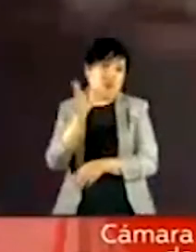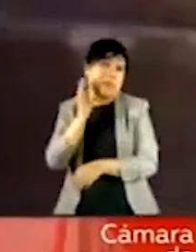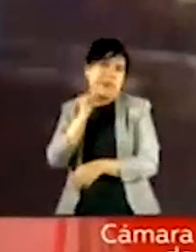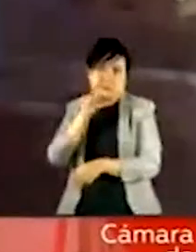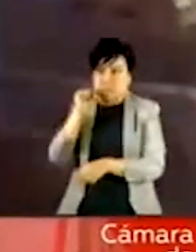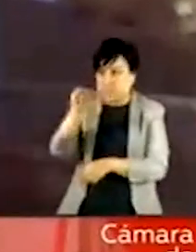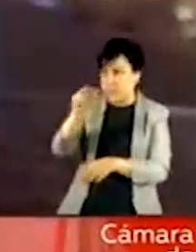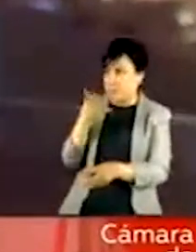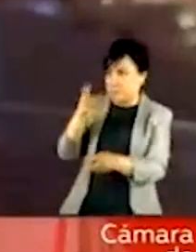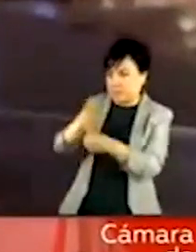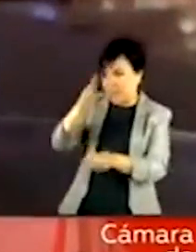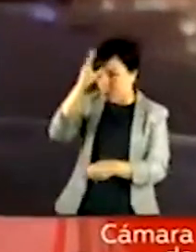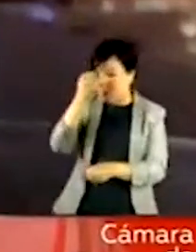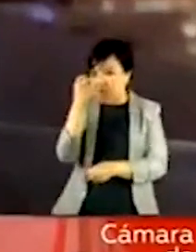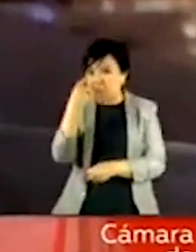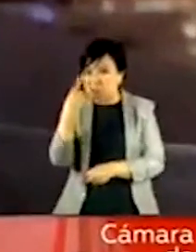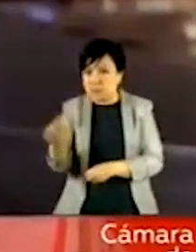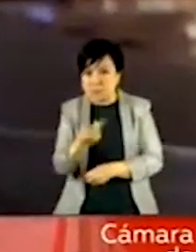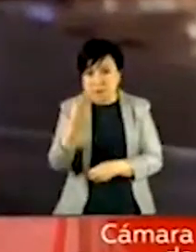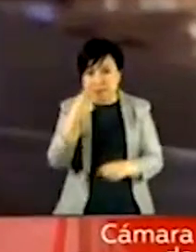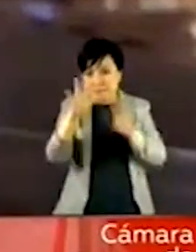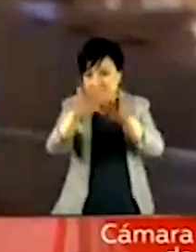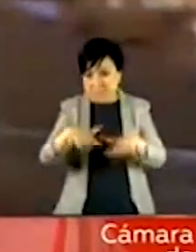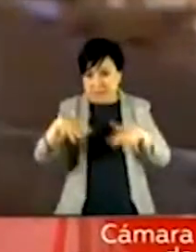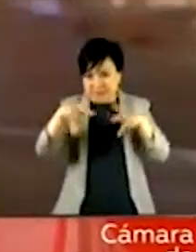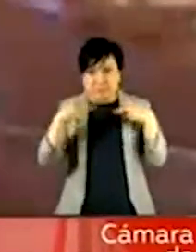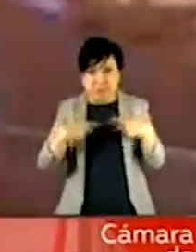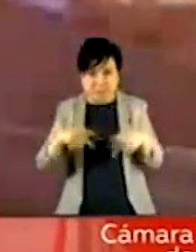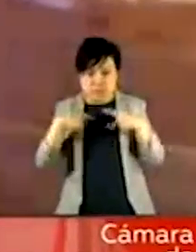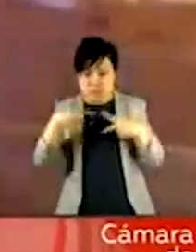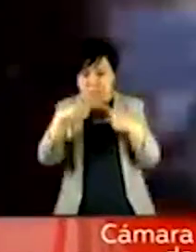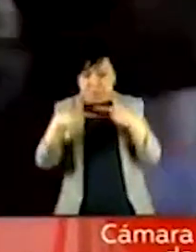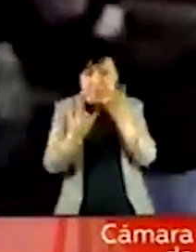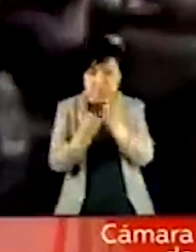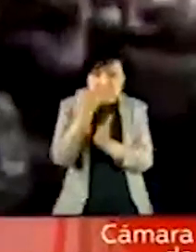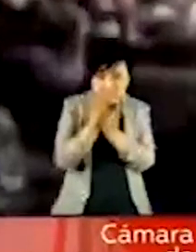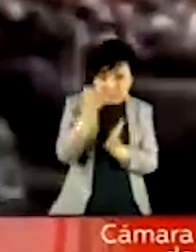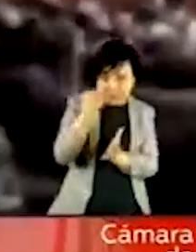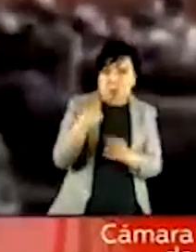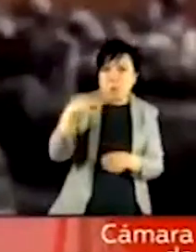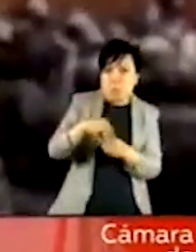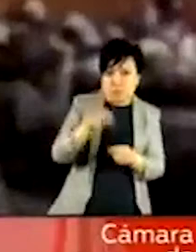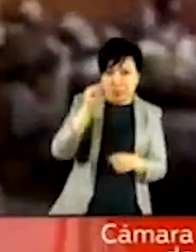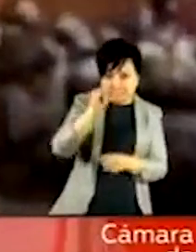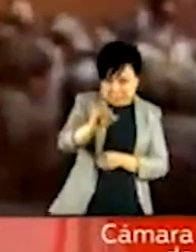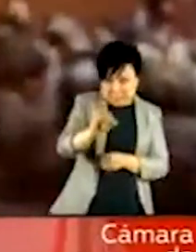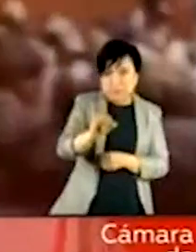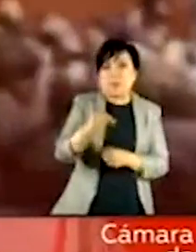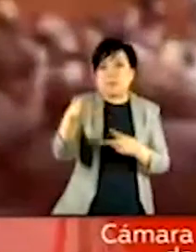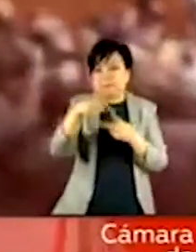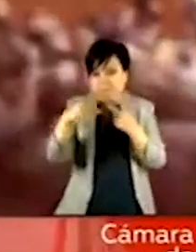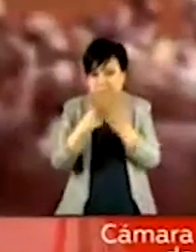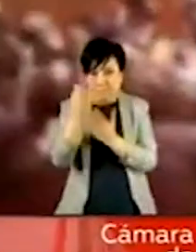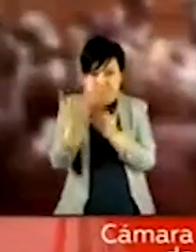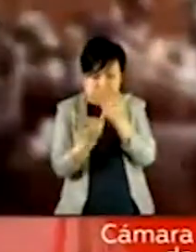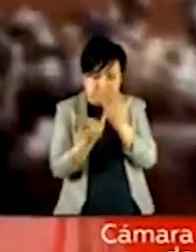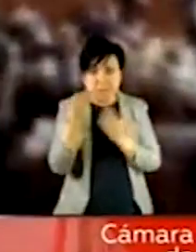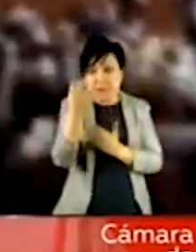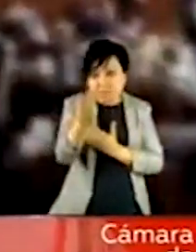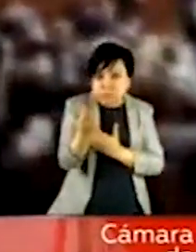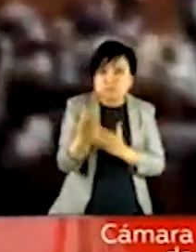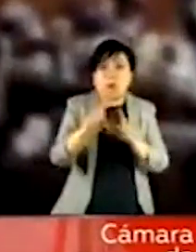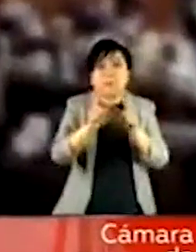somete a consideración de este pleno los dictámenes en sentido positivo con 10 correspondientes a ambos proyectos es cuanto